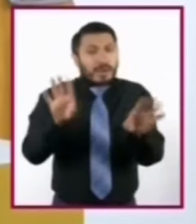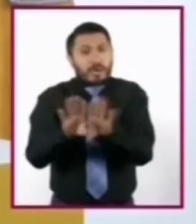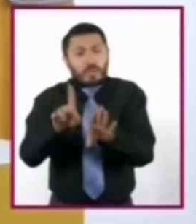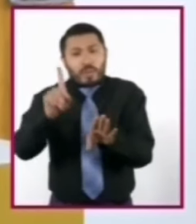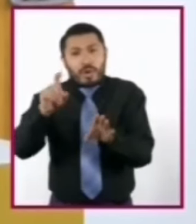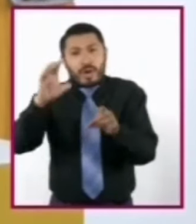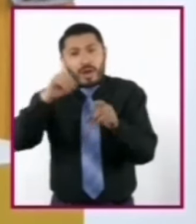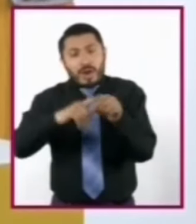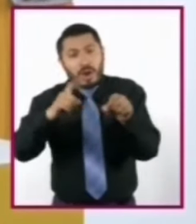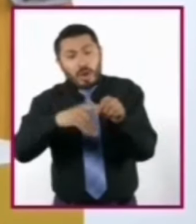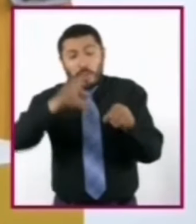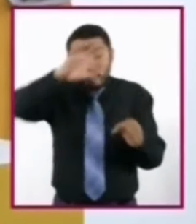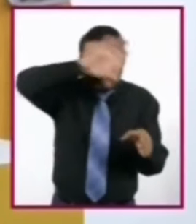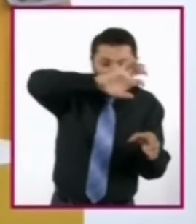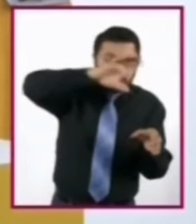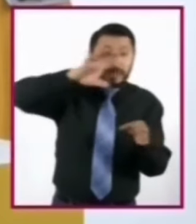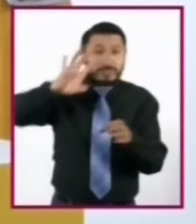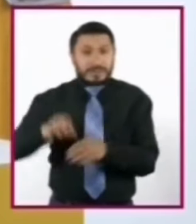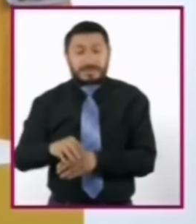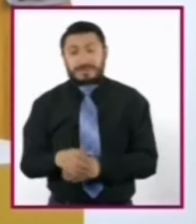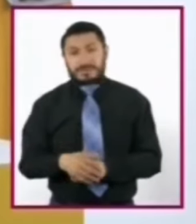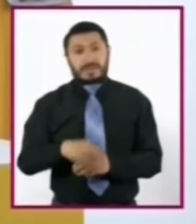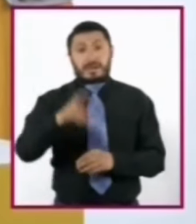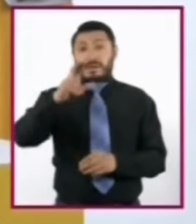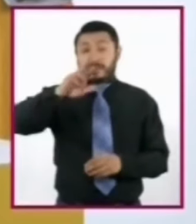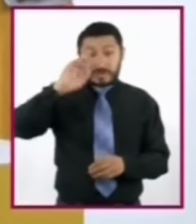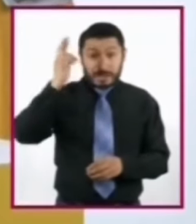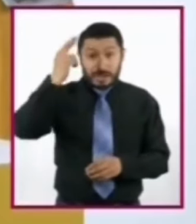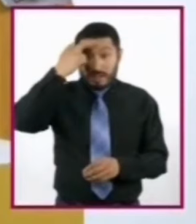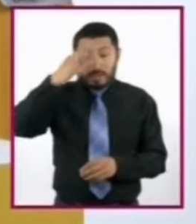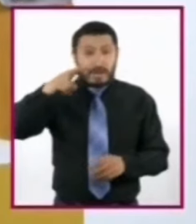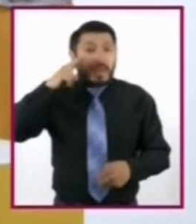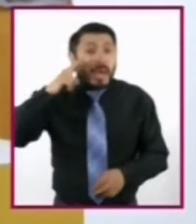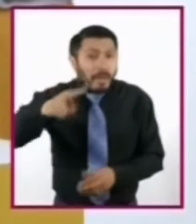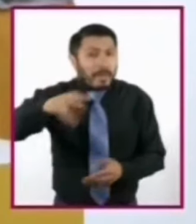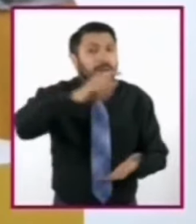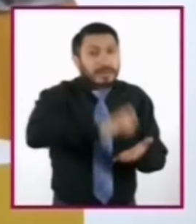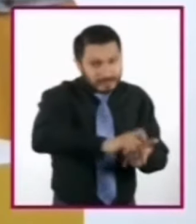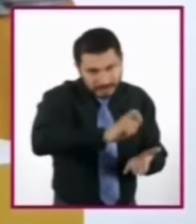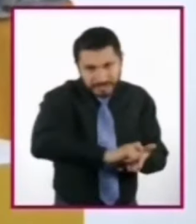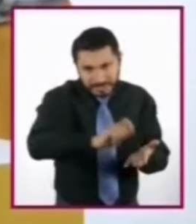colorante. Alumnas y alumnos, no olviden anotar sus observaciones.